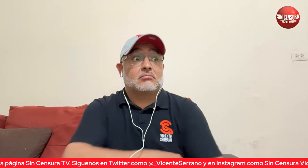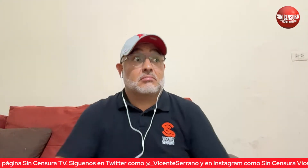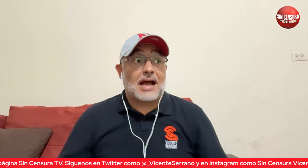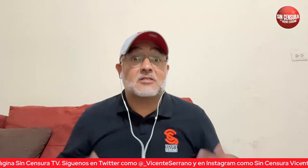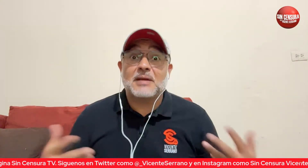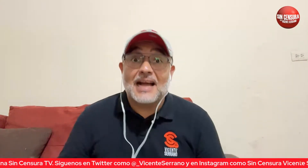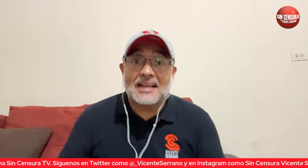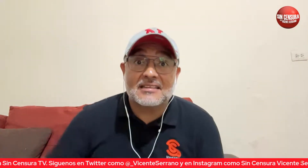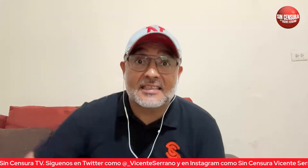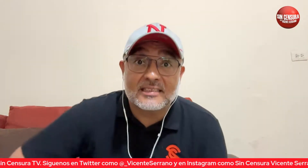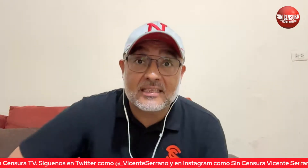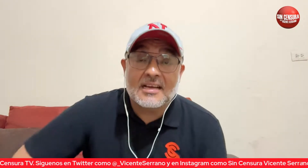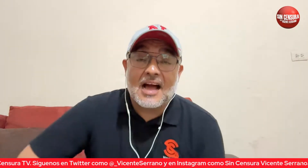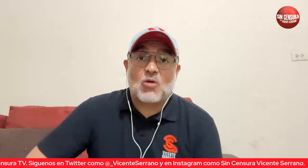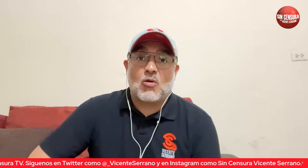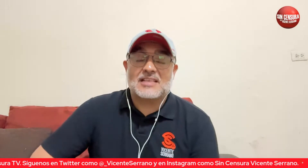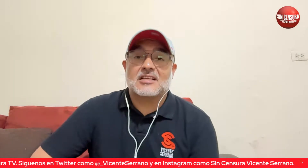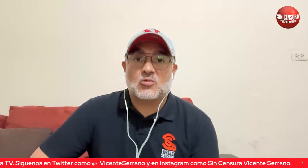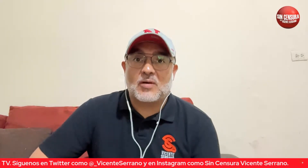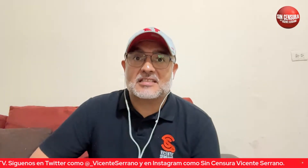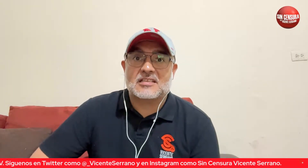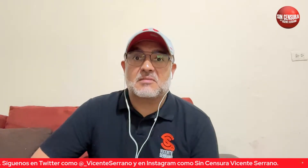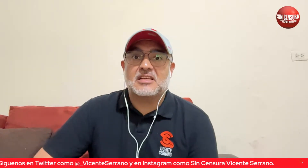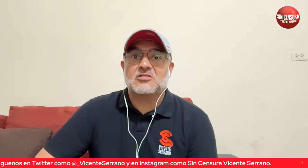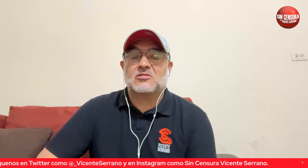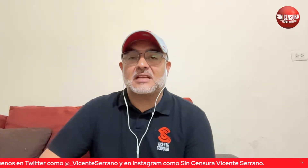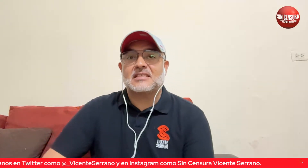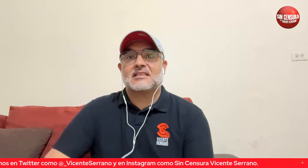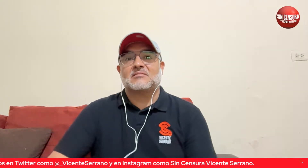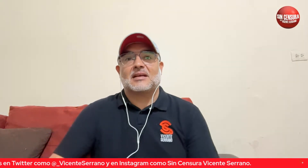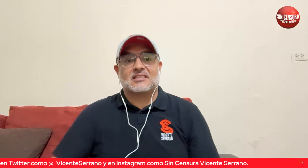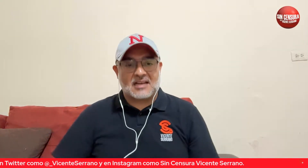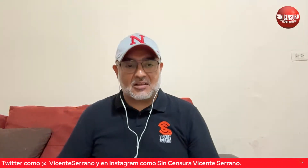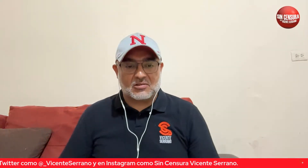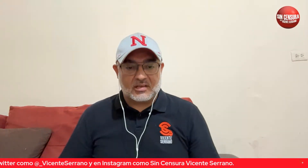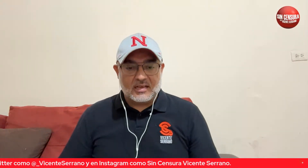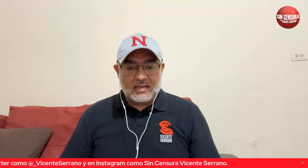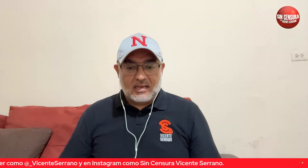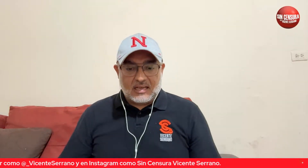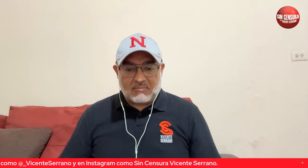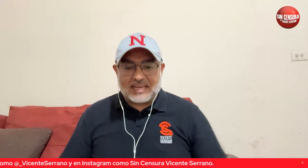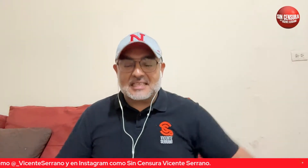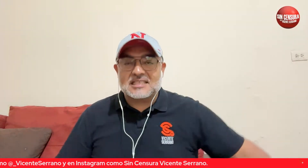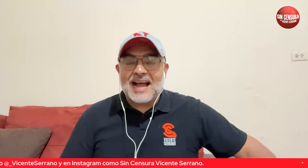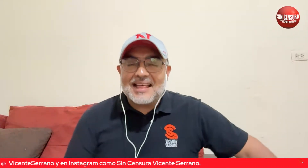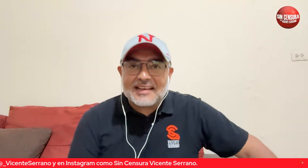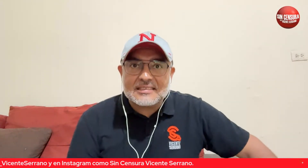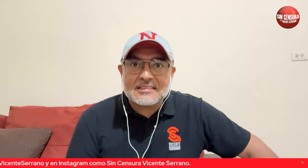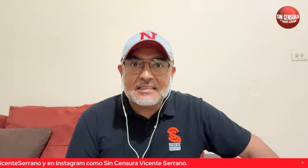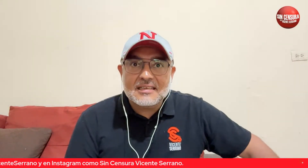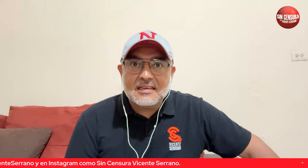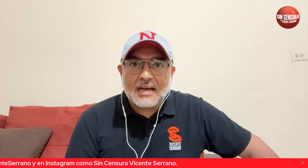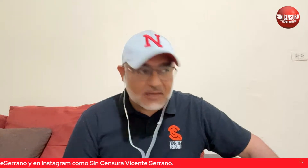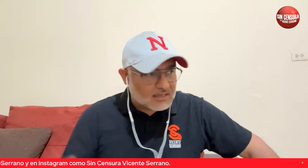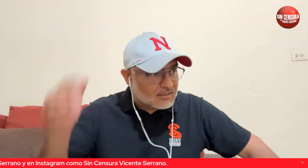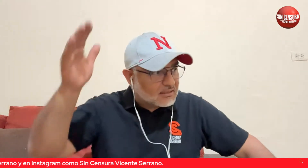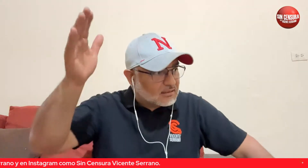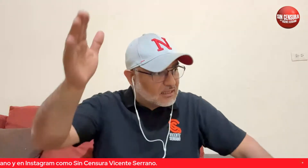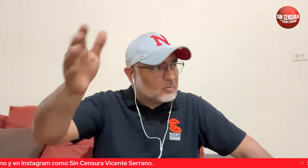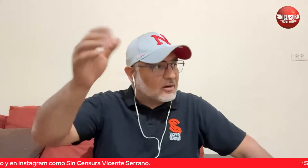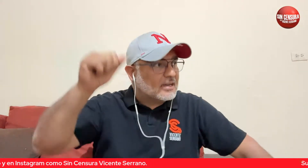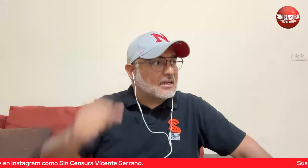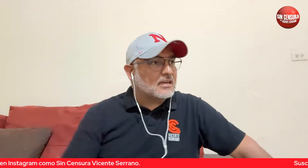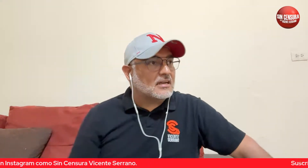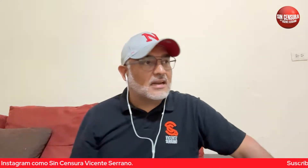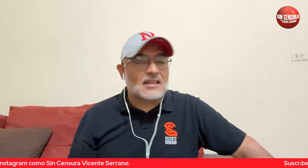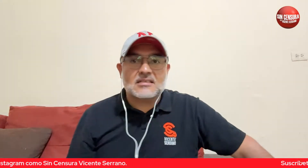sus aspirantes a juezas, jueces, ministros, ministras, magistrados y magistradas. A ver,